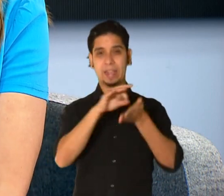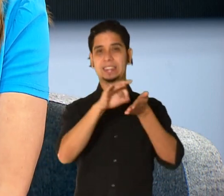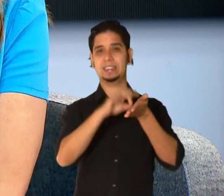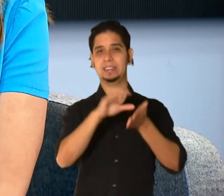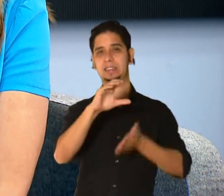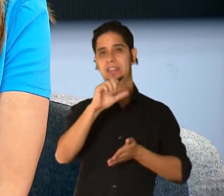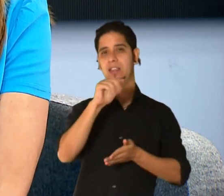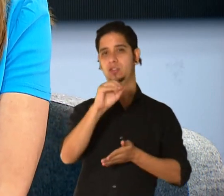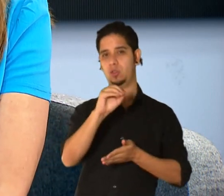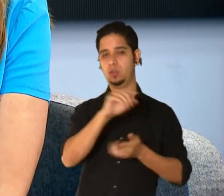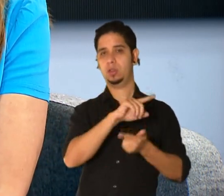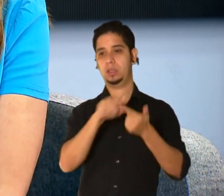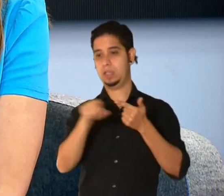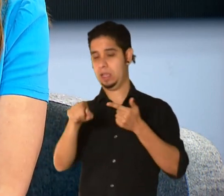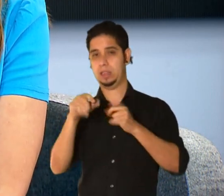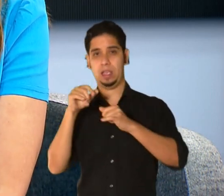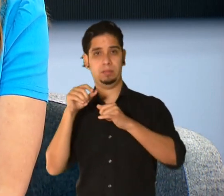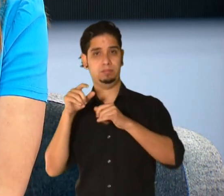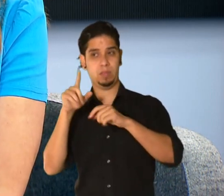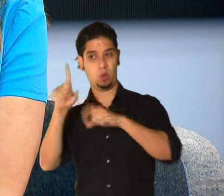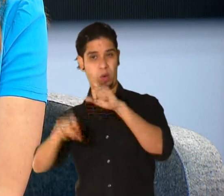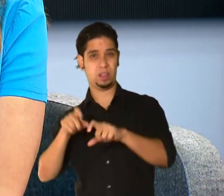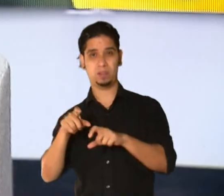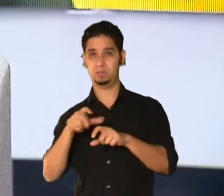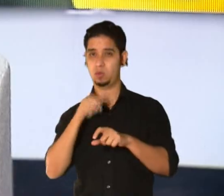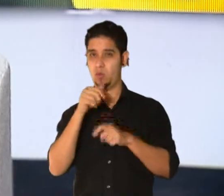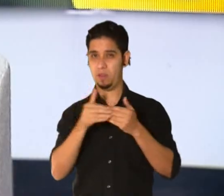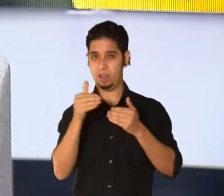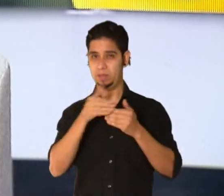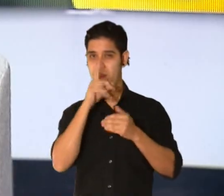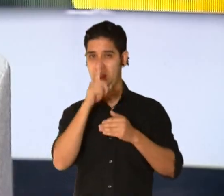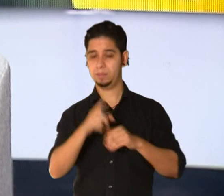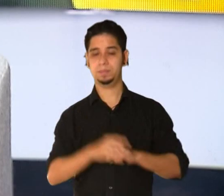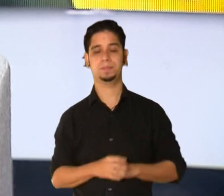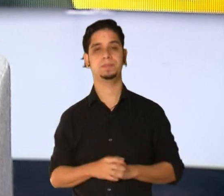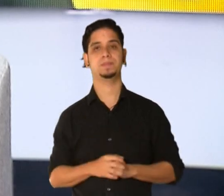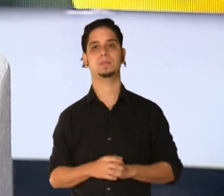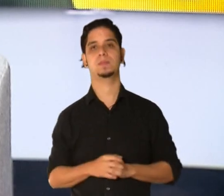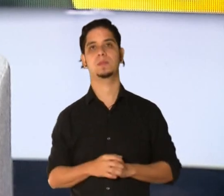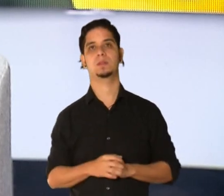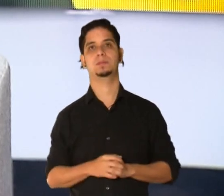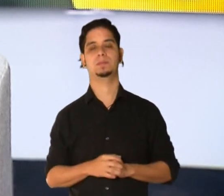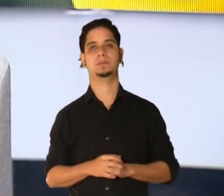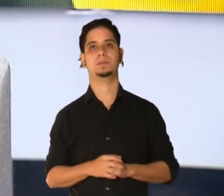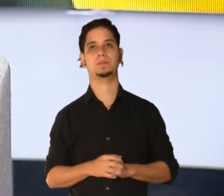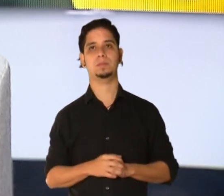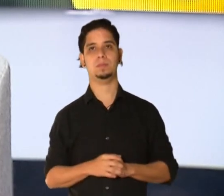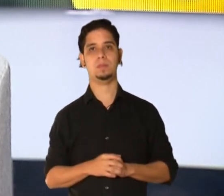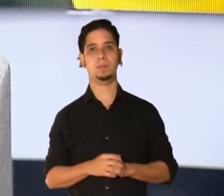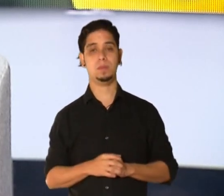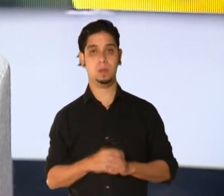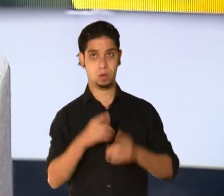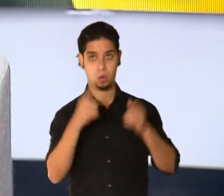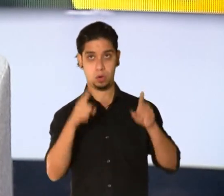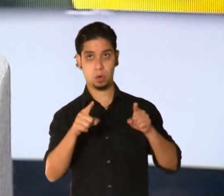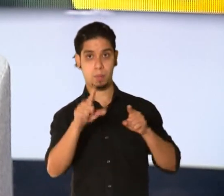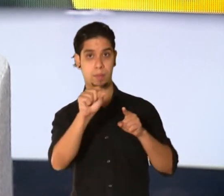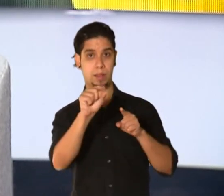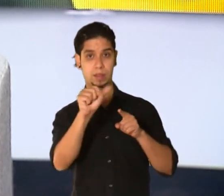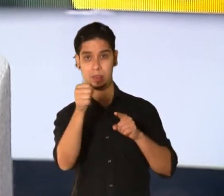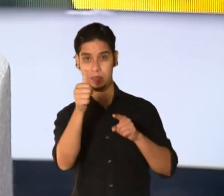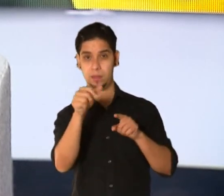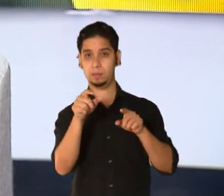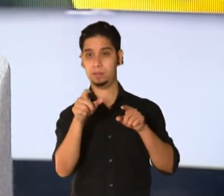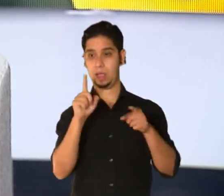encuesta censal dio problemas en Puerto Rico? Bueno, lo que pasa es que entre el 2010 y a la fecha